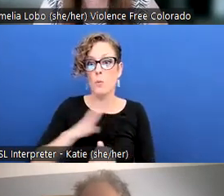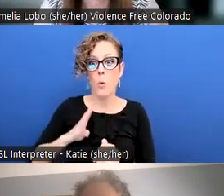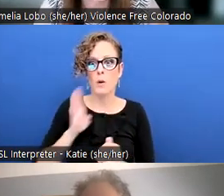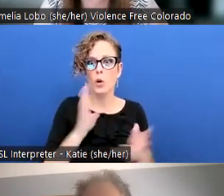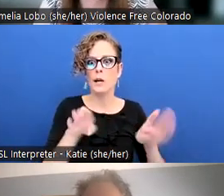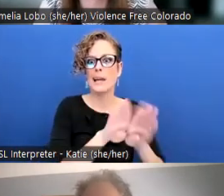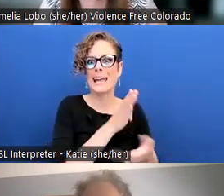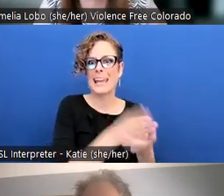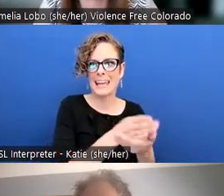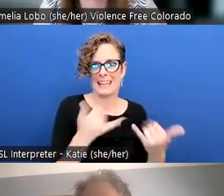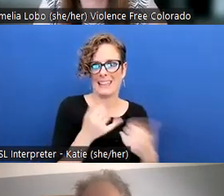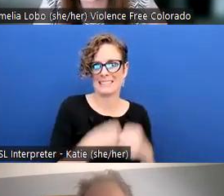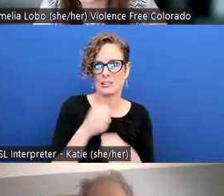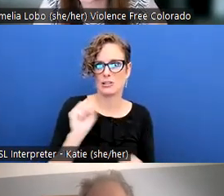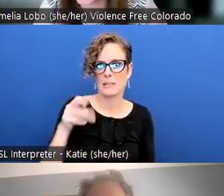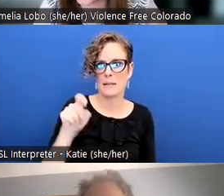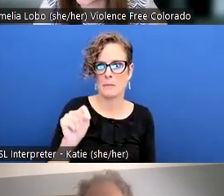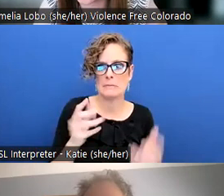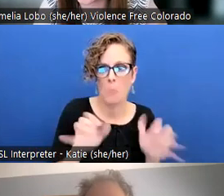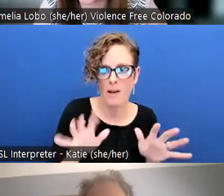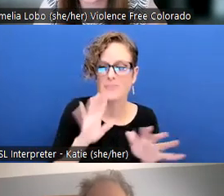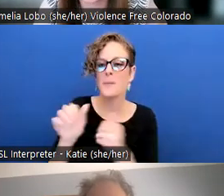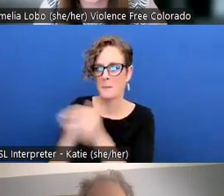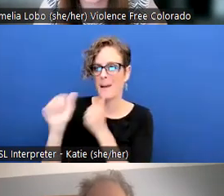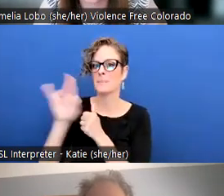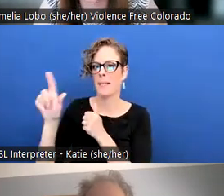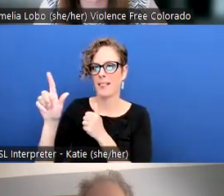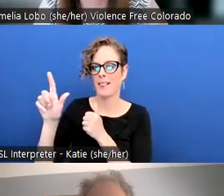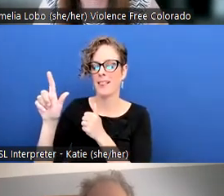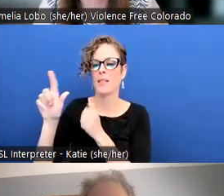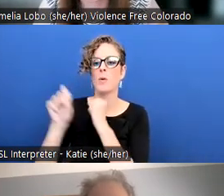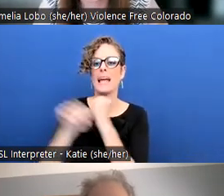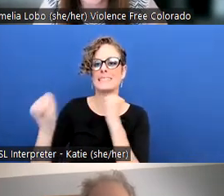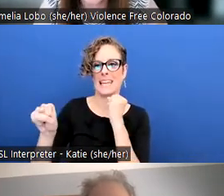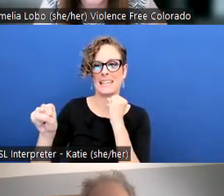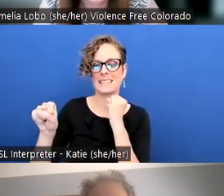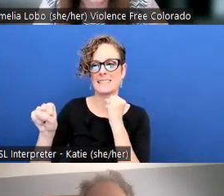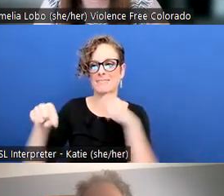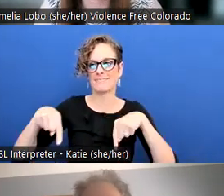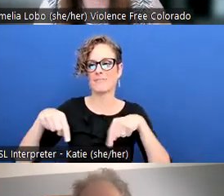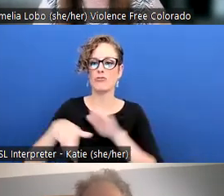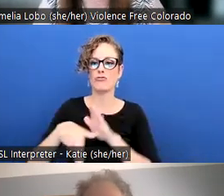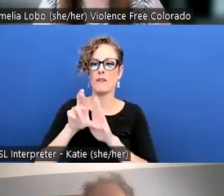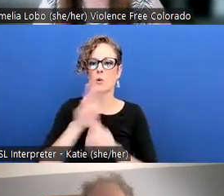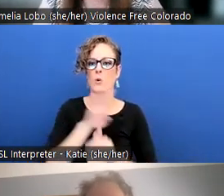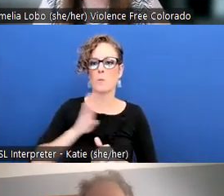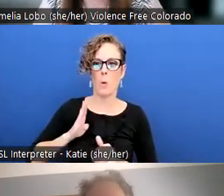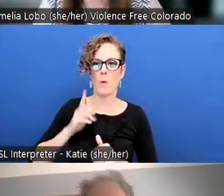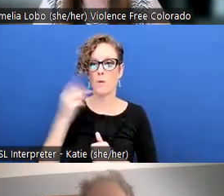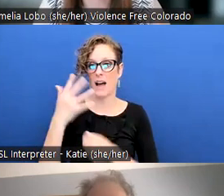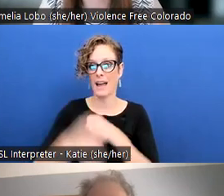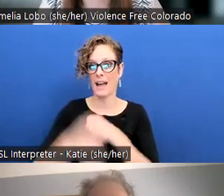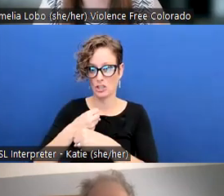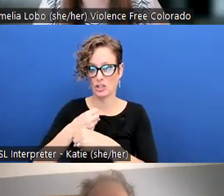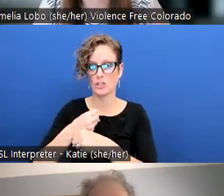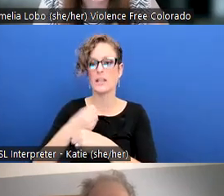Nos dimos cuenta que podían terminar los fondos, entonces pasamos esta propuesta de ley que se extiende el